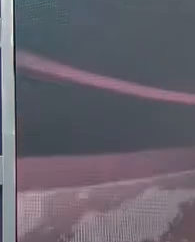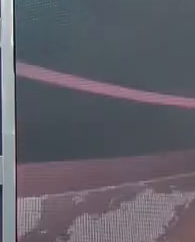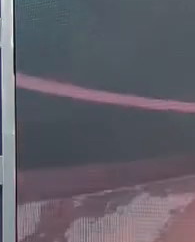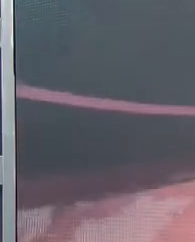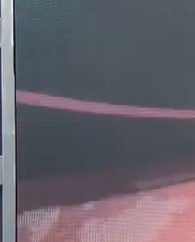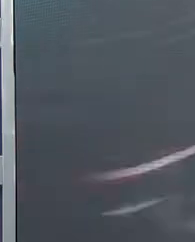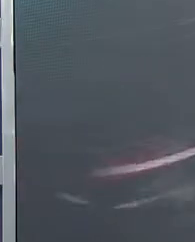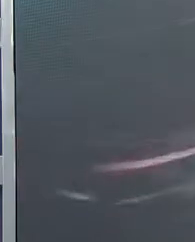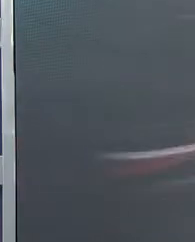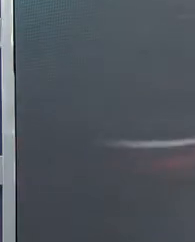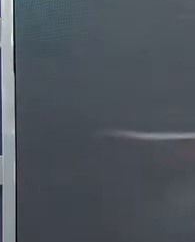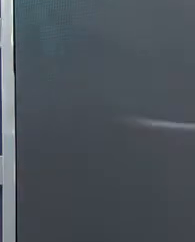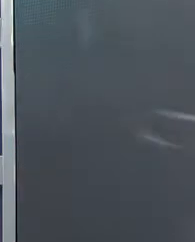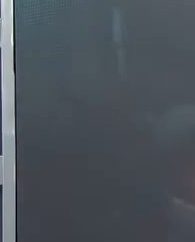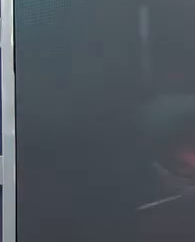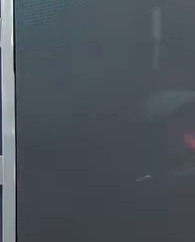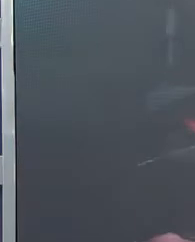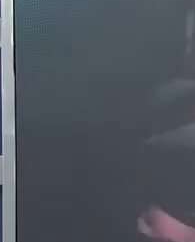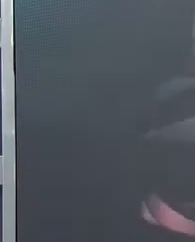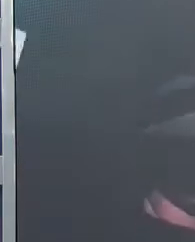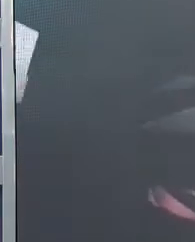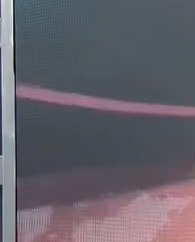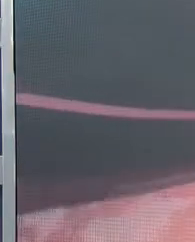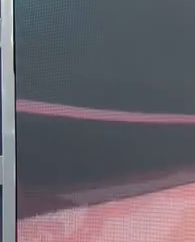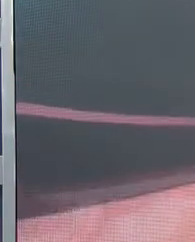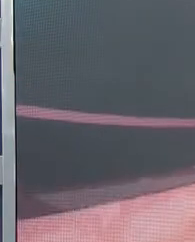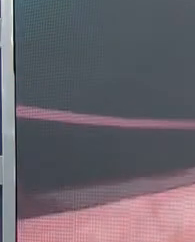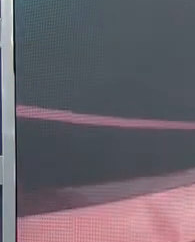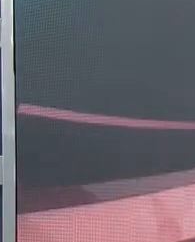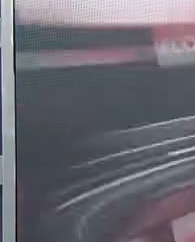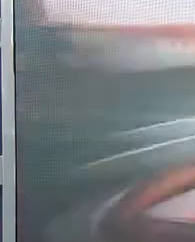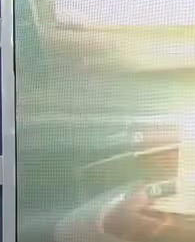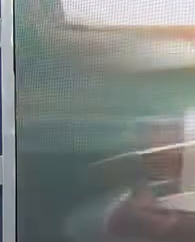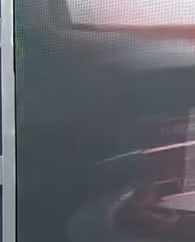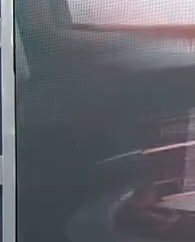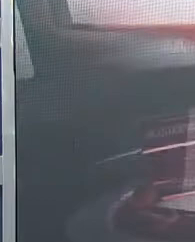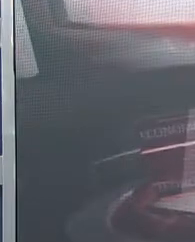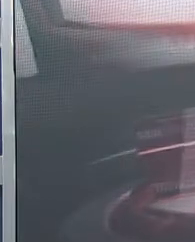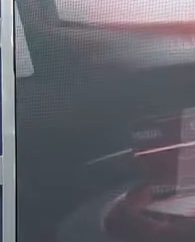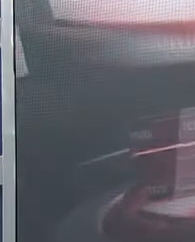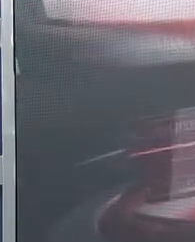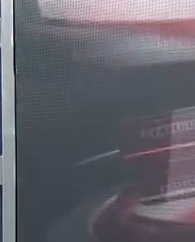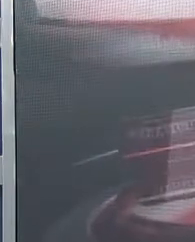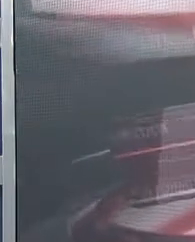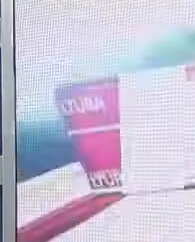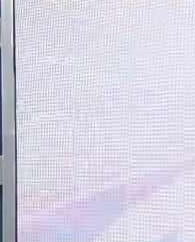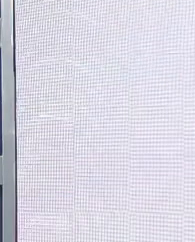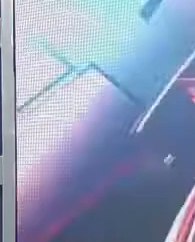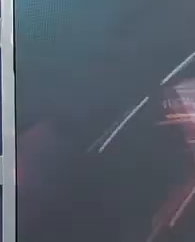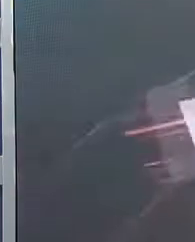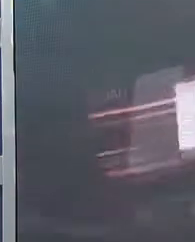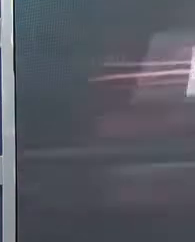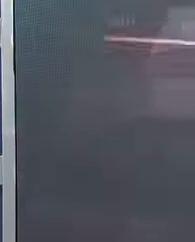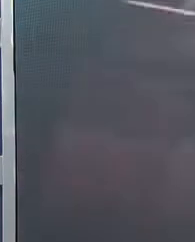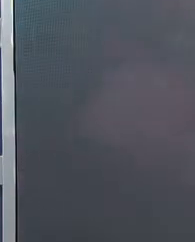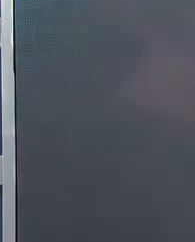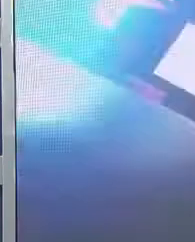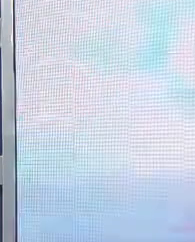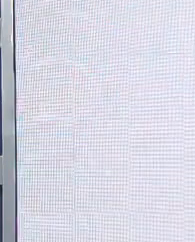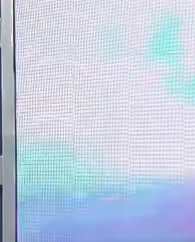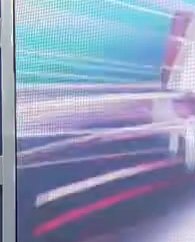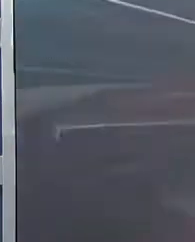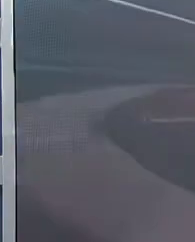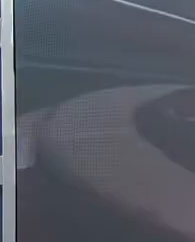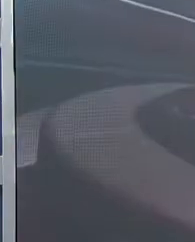Dentro de esta fase 1, ¿qué han tenido que suspender ustedes o poner en pausa en materia de construcción y de entrega?